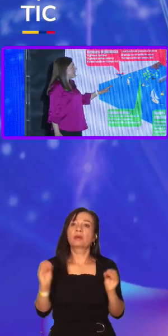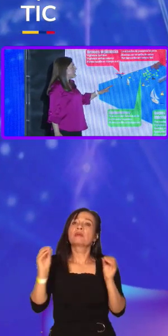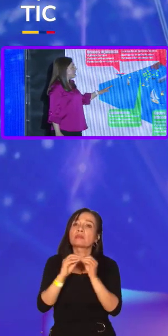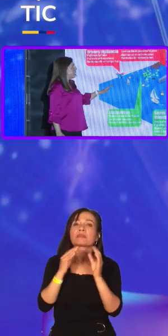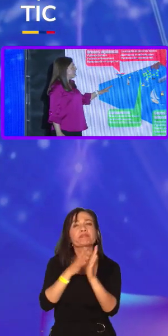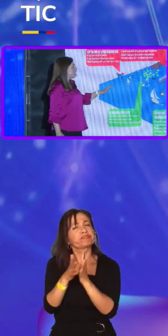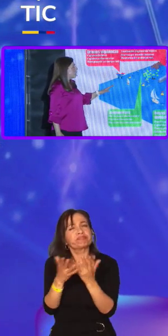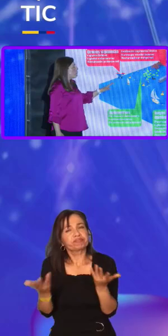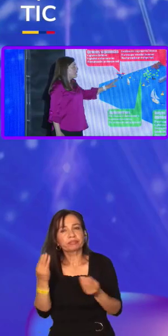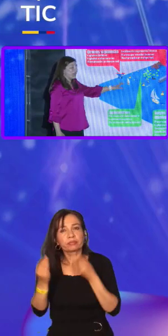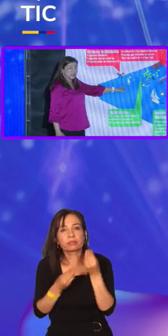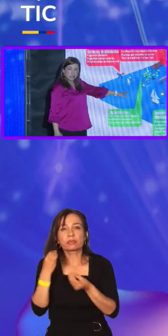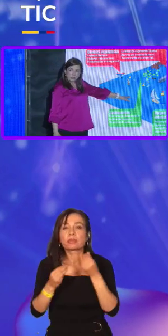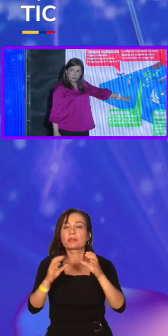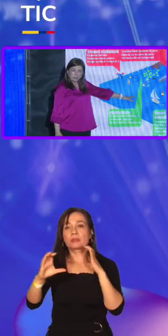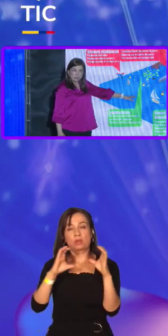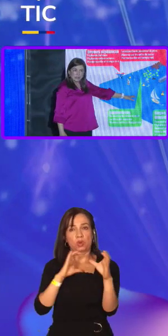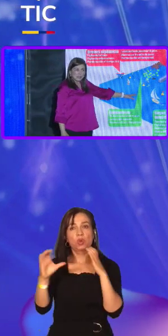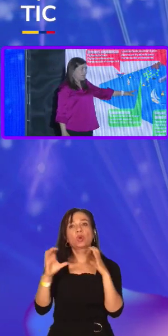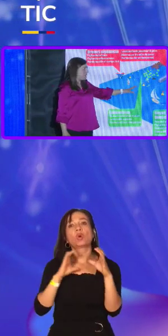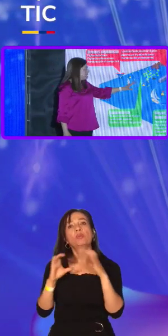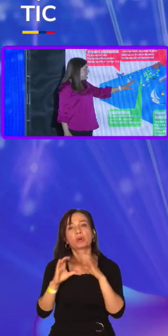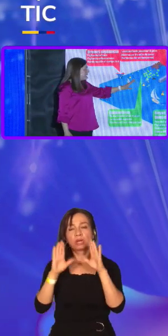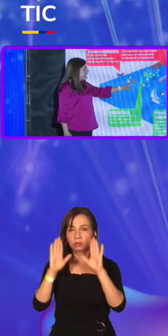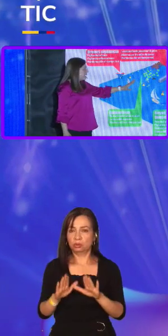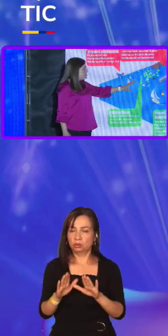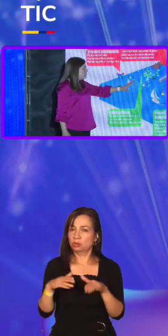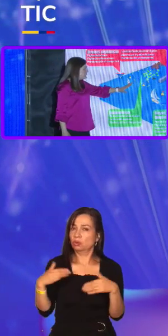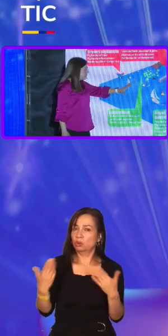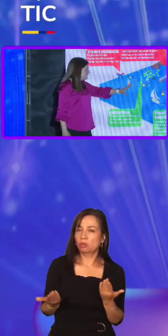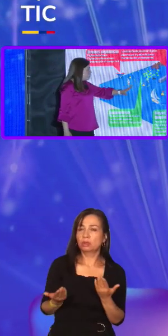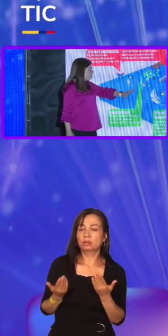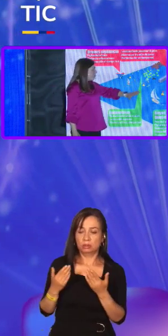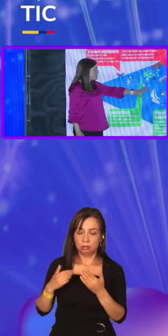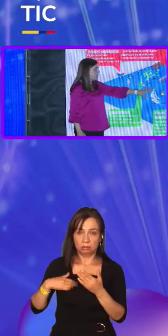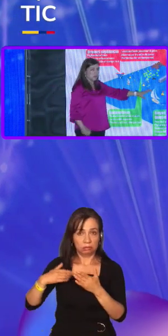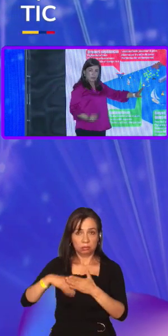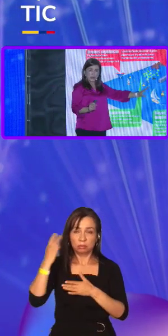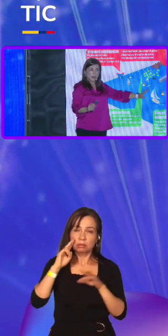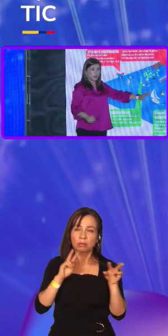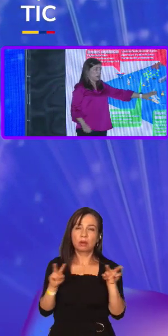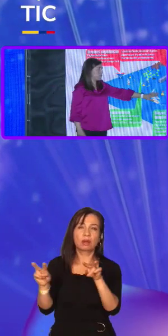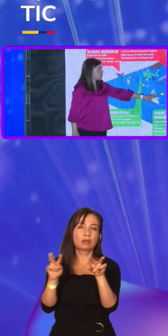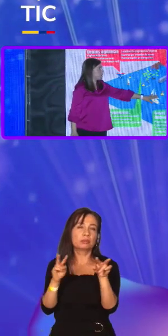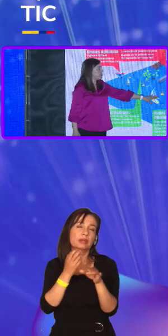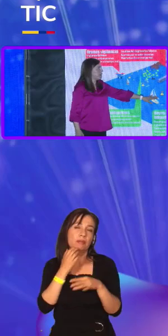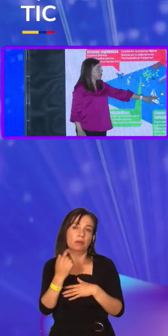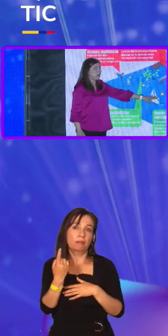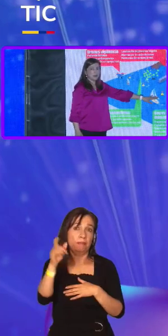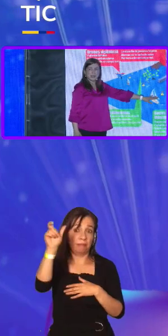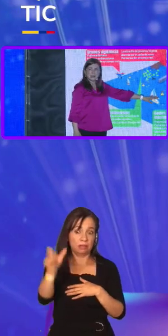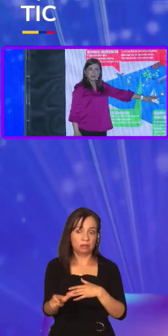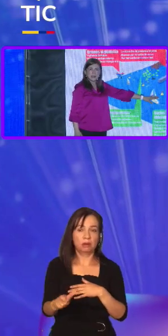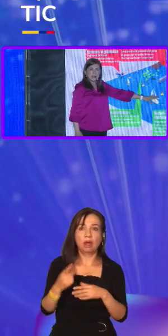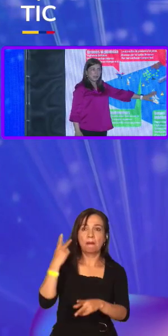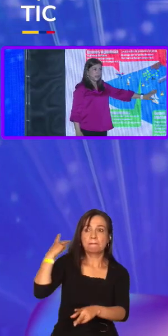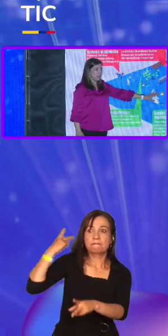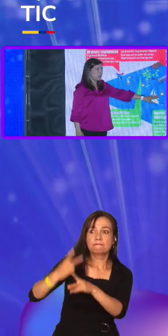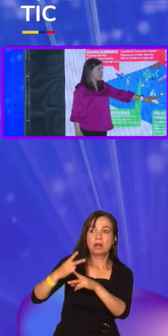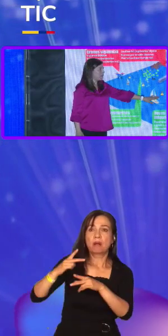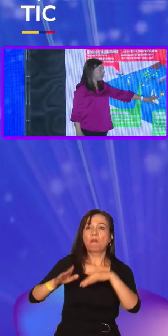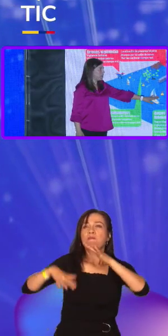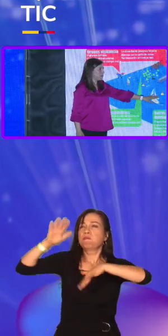toda una serie de comunicación desde el momento en que yo observo, por ejemplo, una persona en peligro de